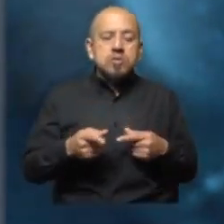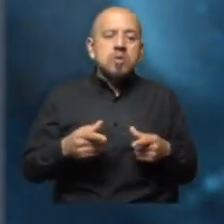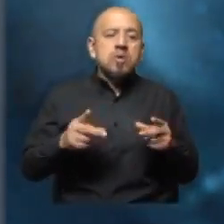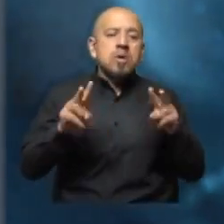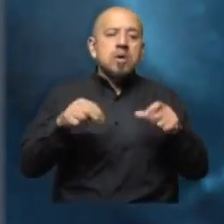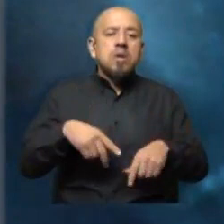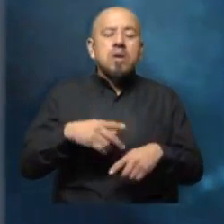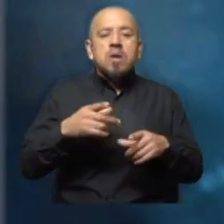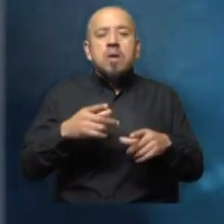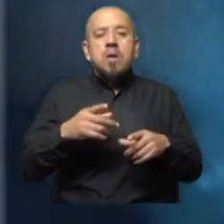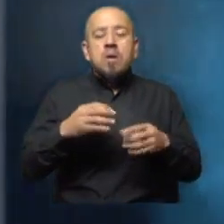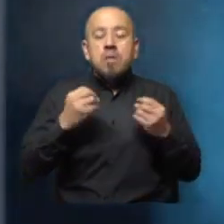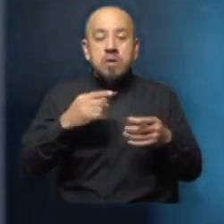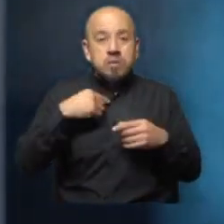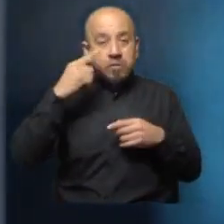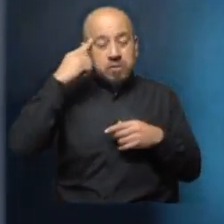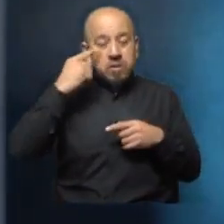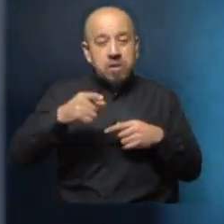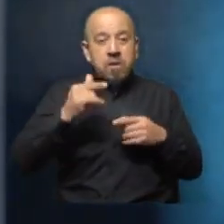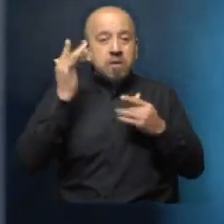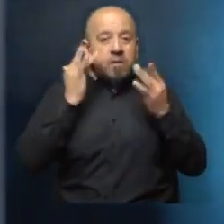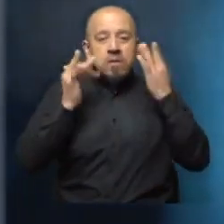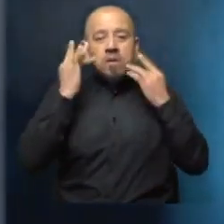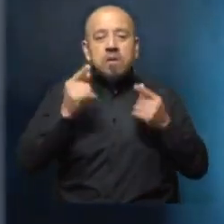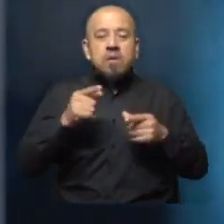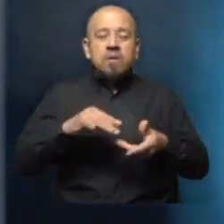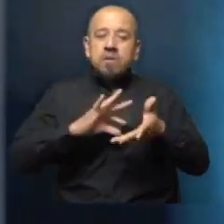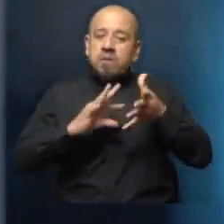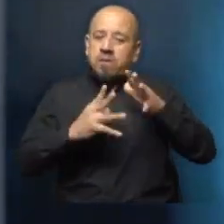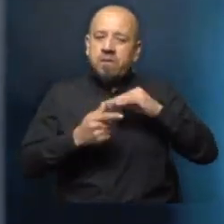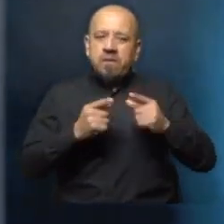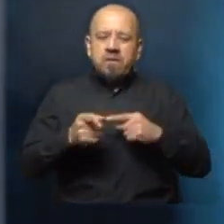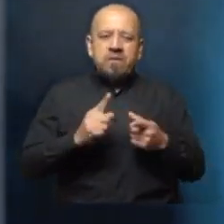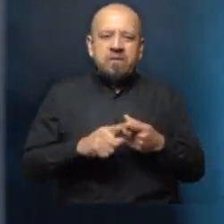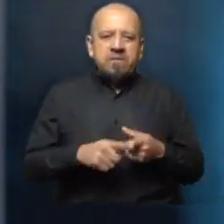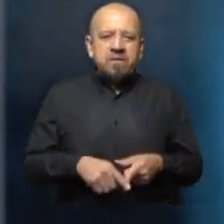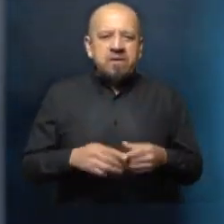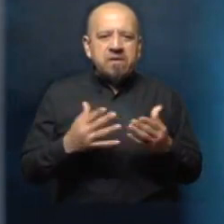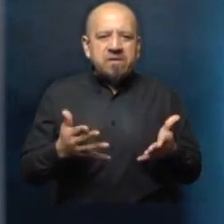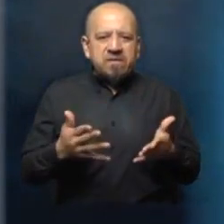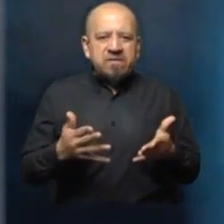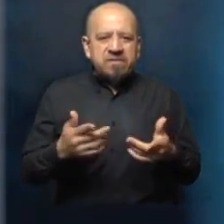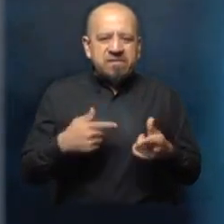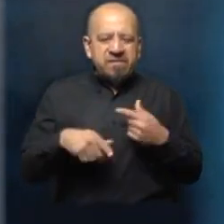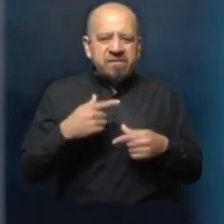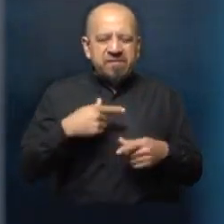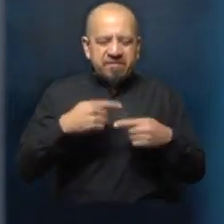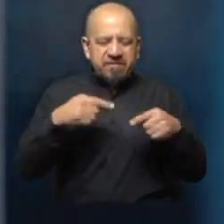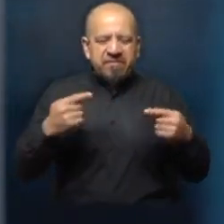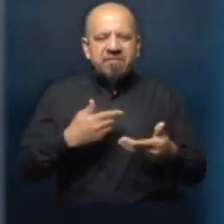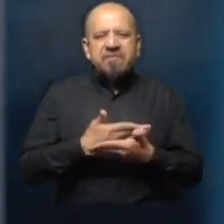espiritualidad por eso porque entiendo que el arte es una manera de es una herramienta para ofrecer ciertas cosas